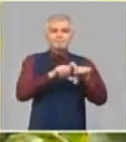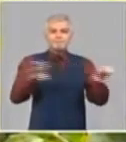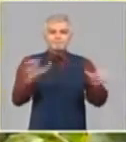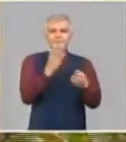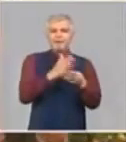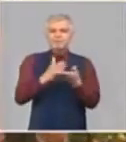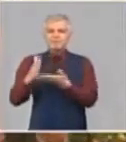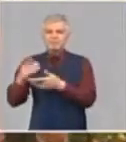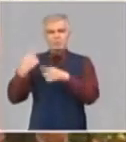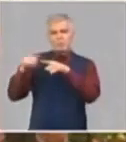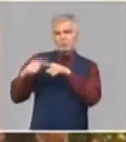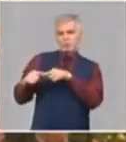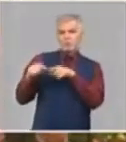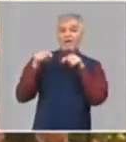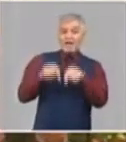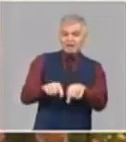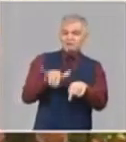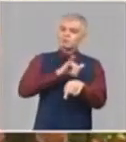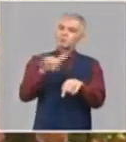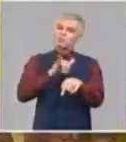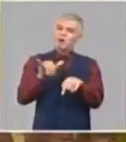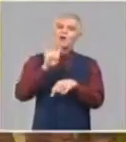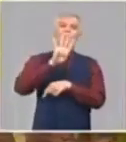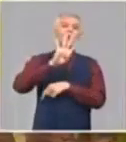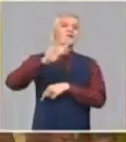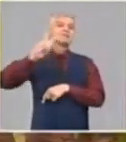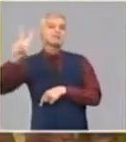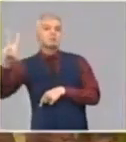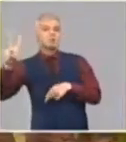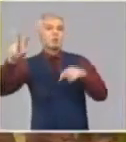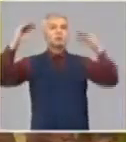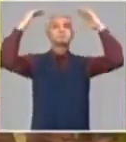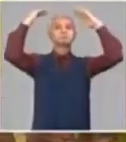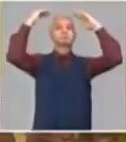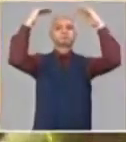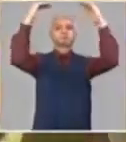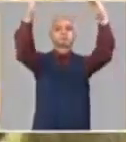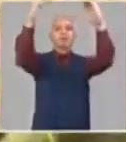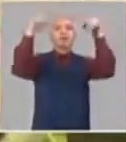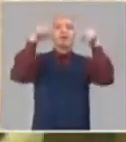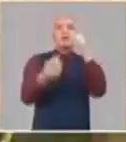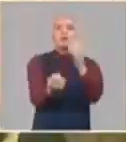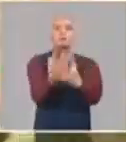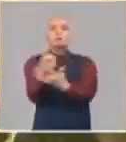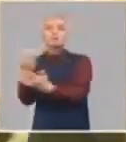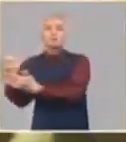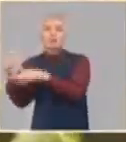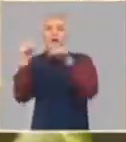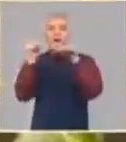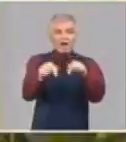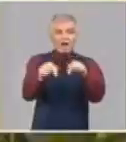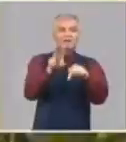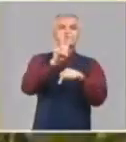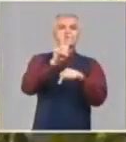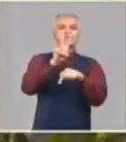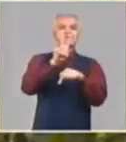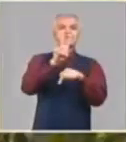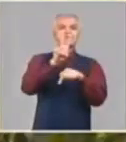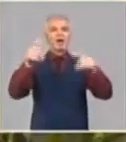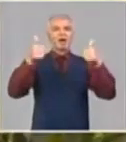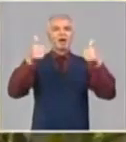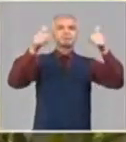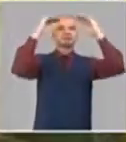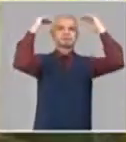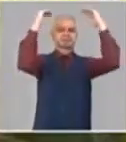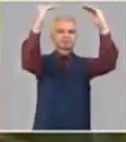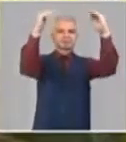también se suma la recuperación de las 42 casas de cultivo, de ellas 36 ya se encuentran listas y en plena